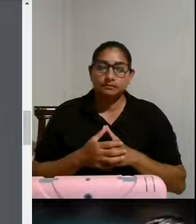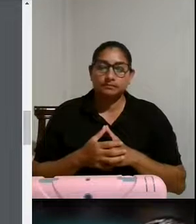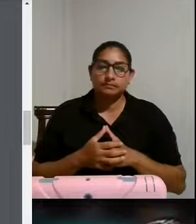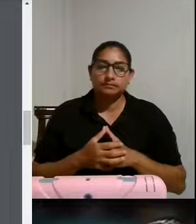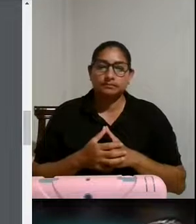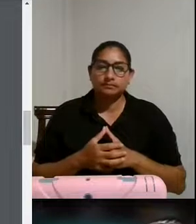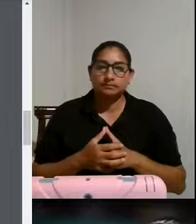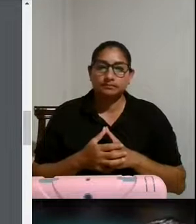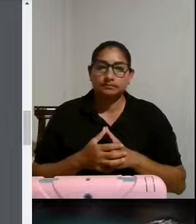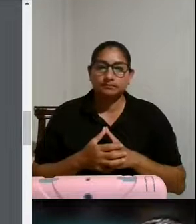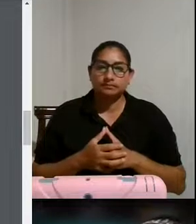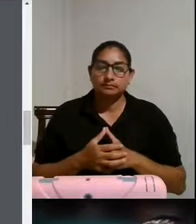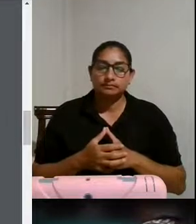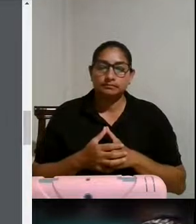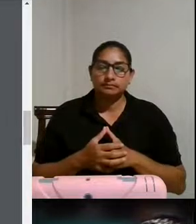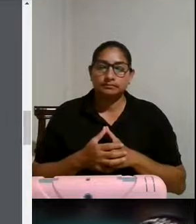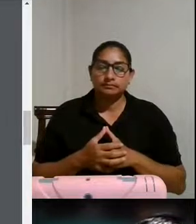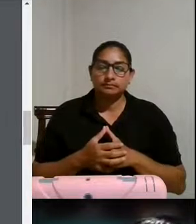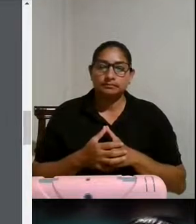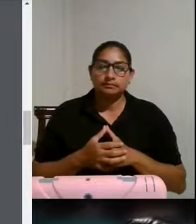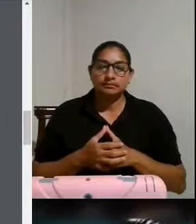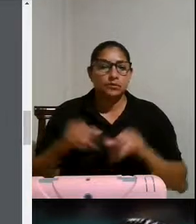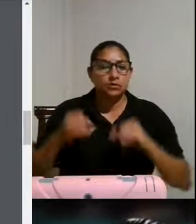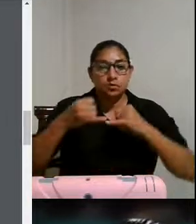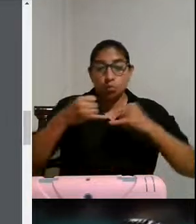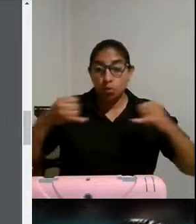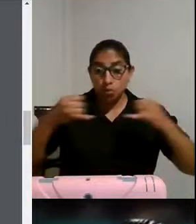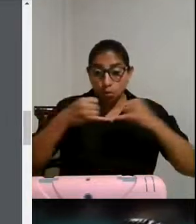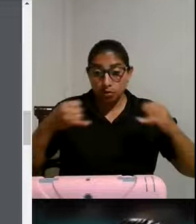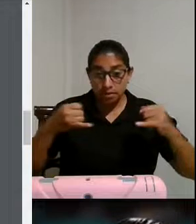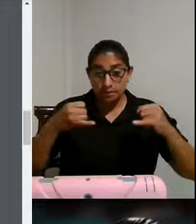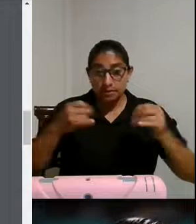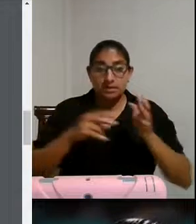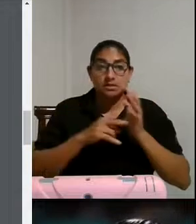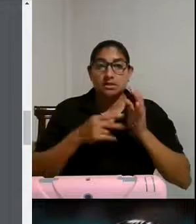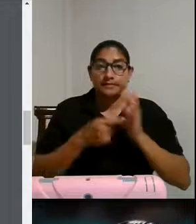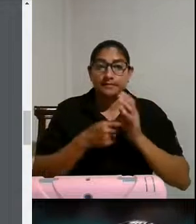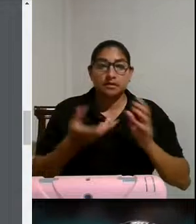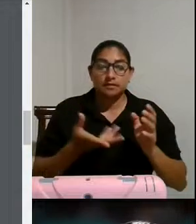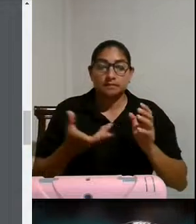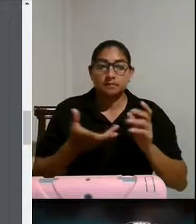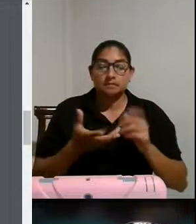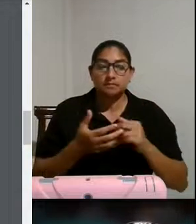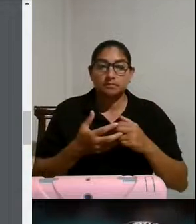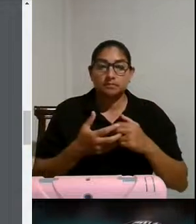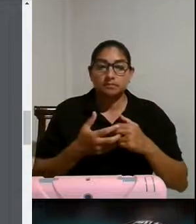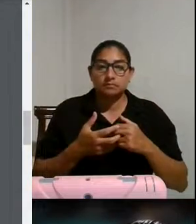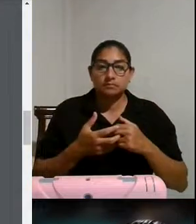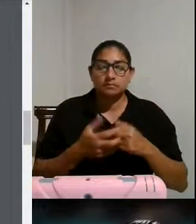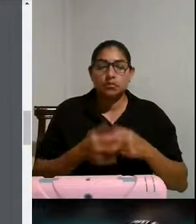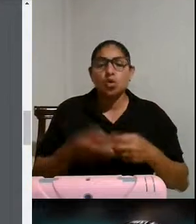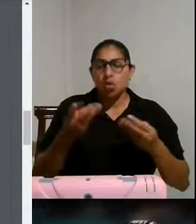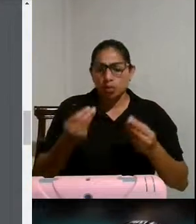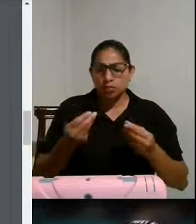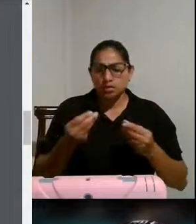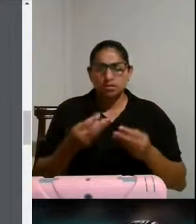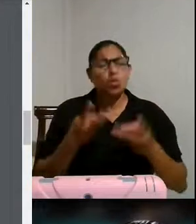que practicamos de los límites? Esto que está acá. ¿Cómo calculamos ese